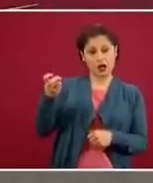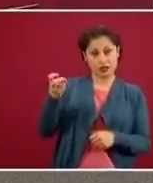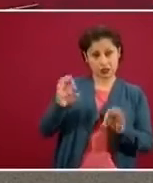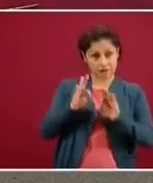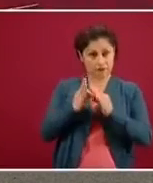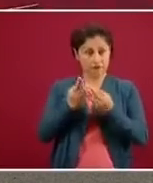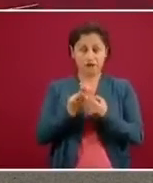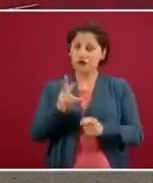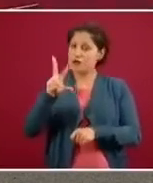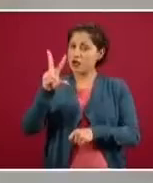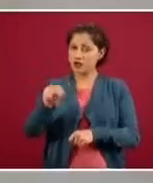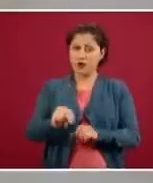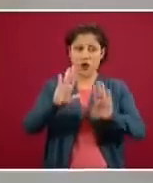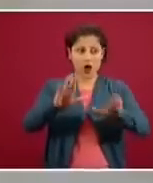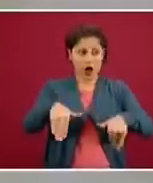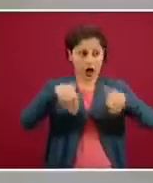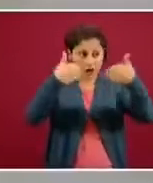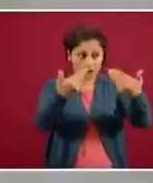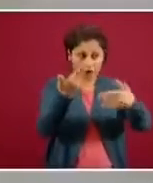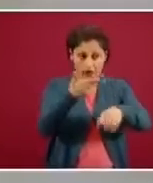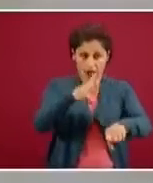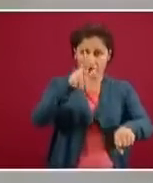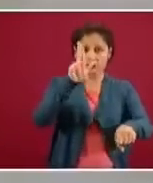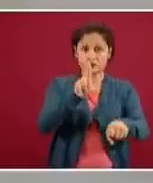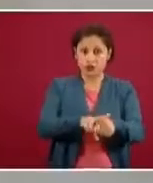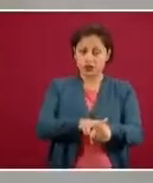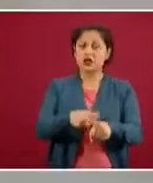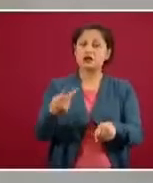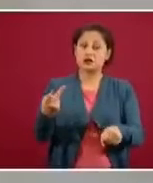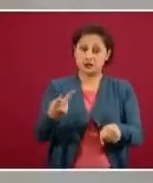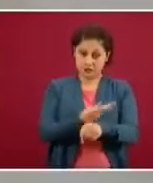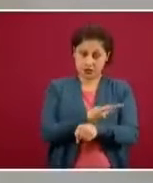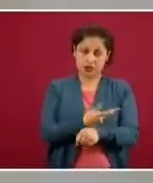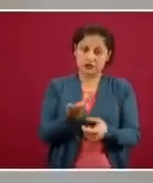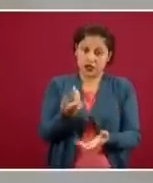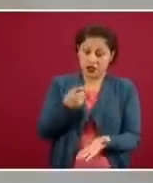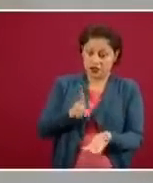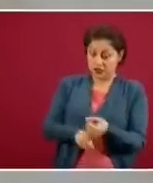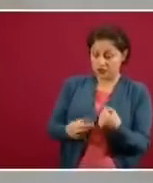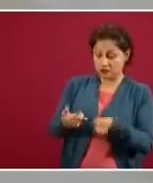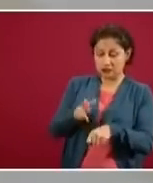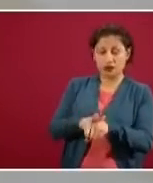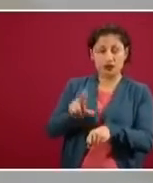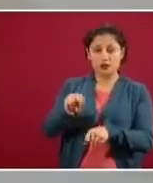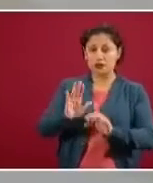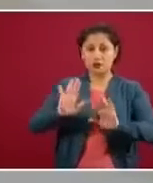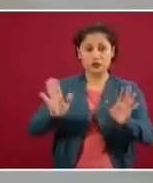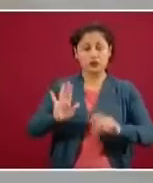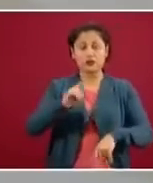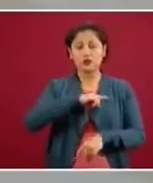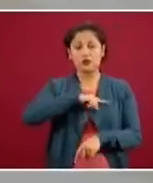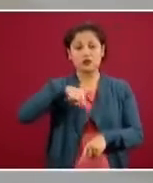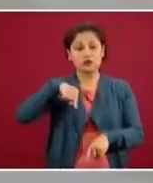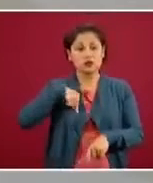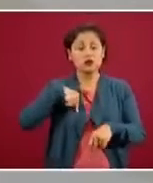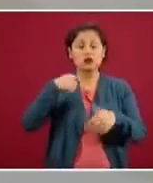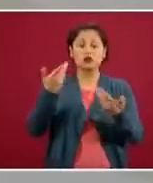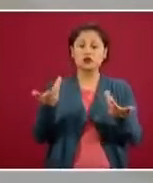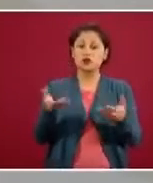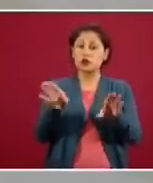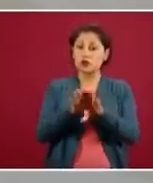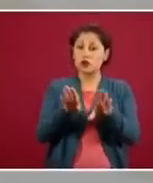esto no ocurre afuera de los hospitales, ha ocurrido en la vía pública, ha ocurrido en el transporte. Hemos dejado en claro, no hay ningún plan